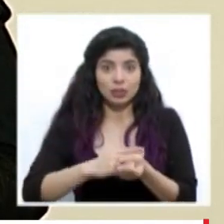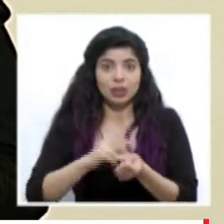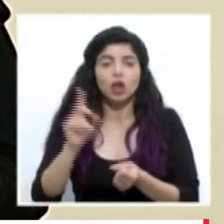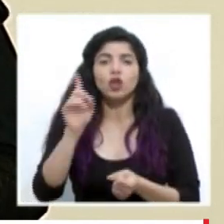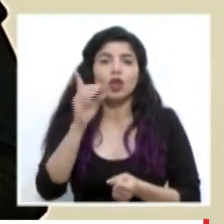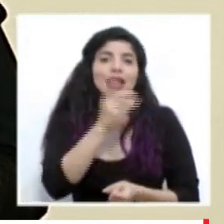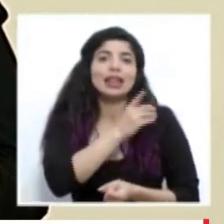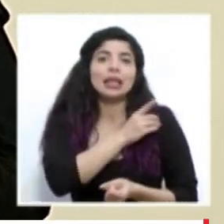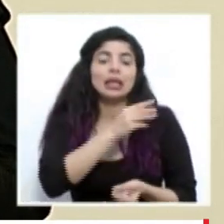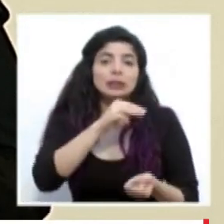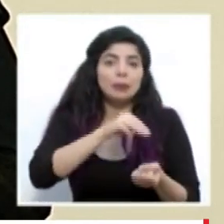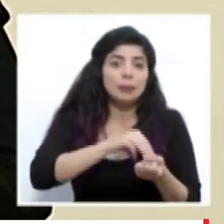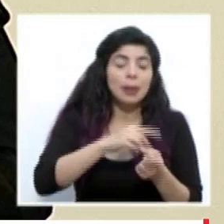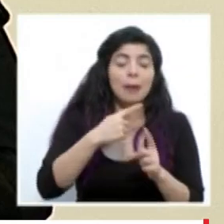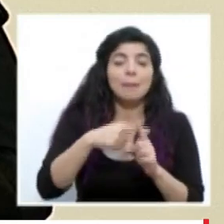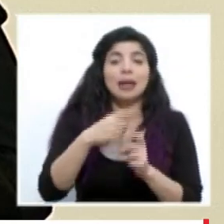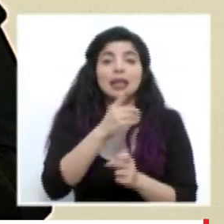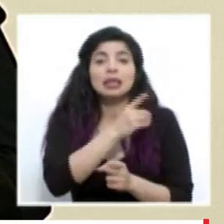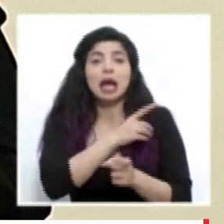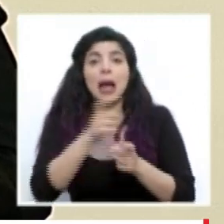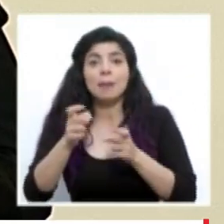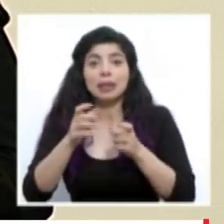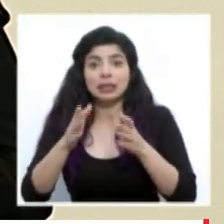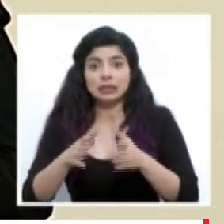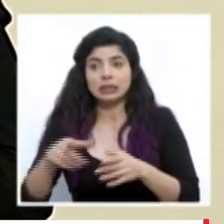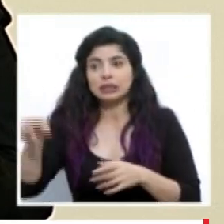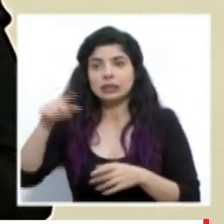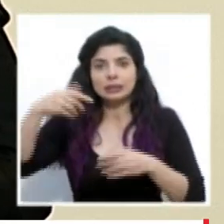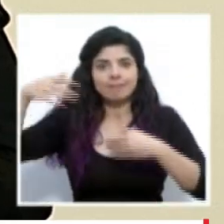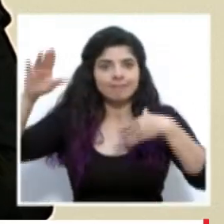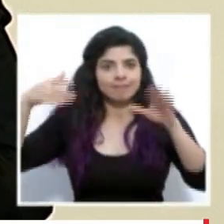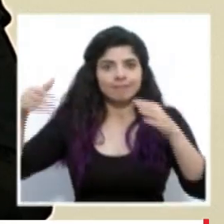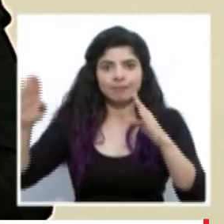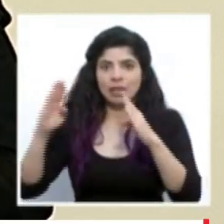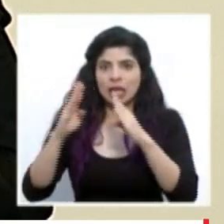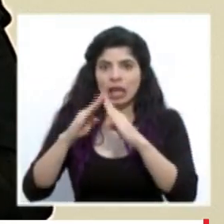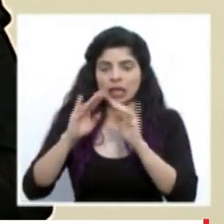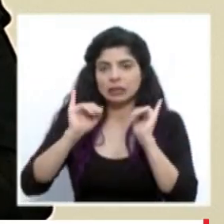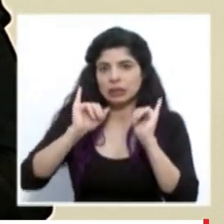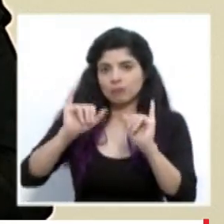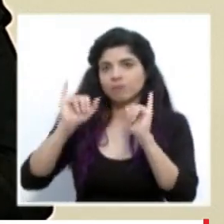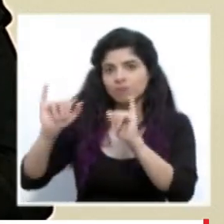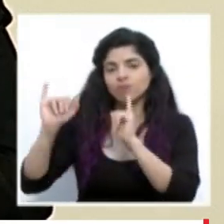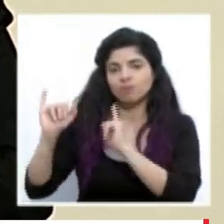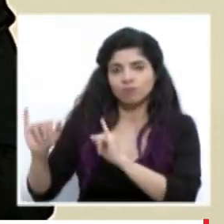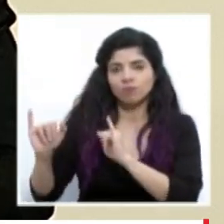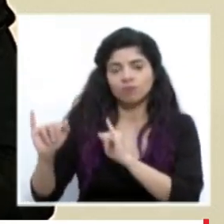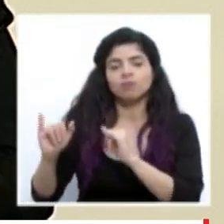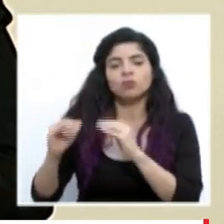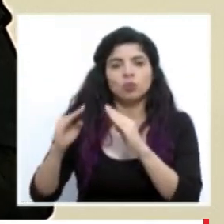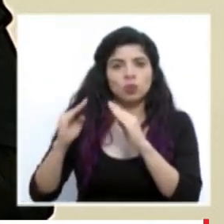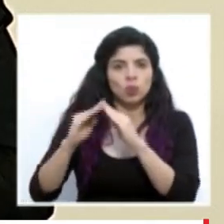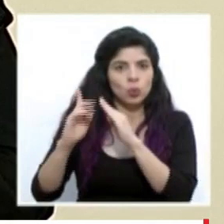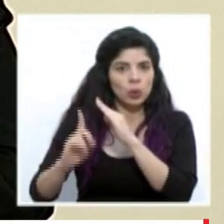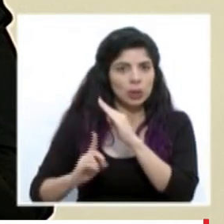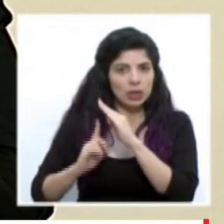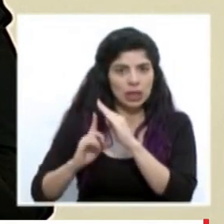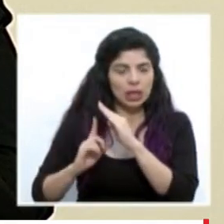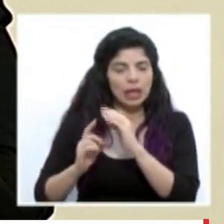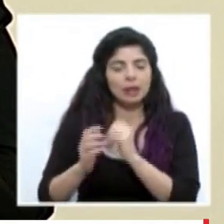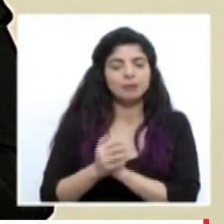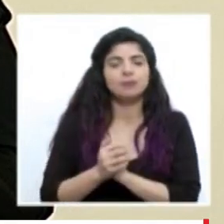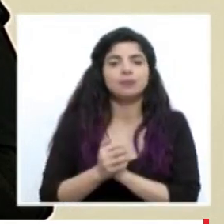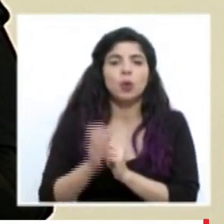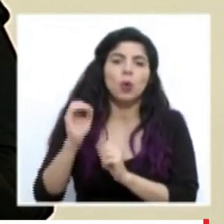de la dirección médica y de la dirección administrativa, se enviaron a la casa a cumplir su periodo de cuarentena o